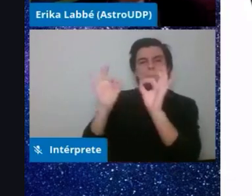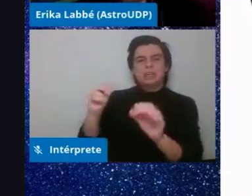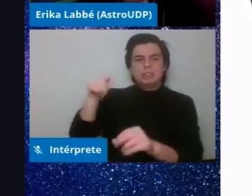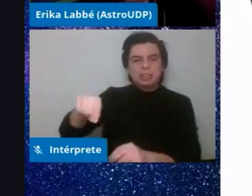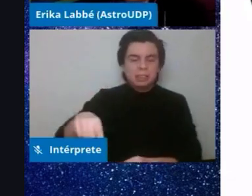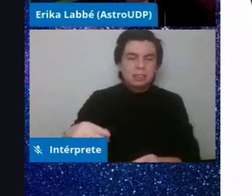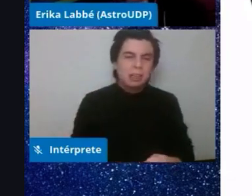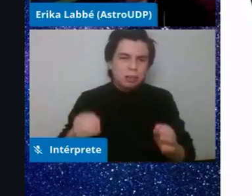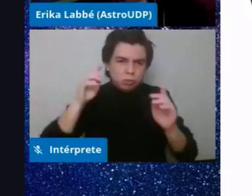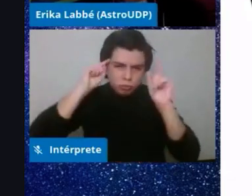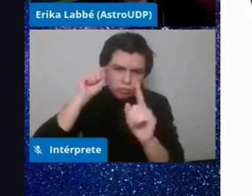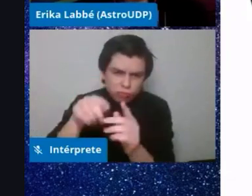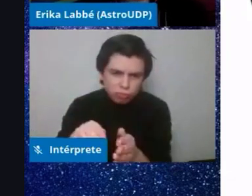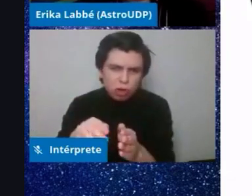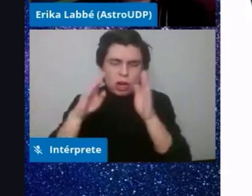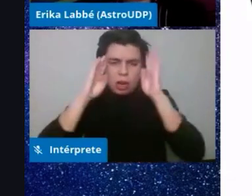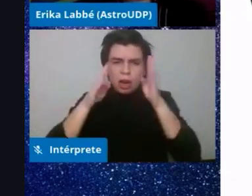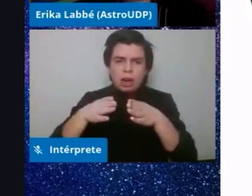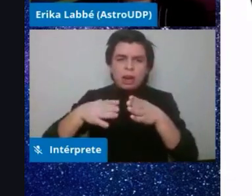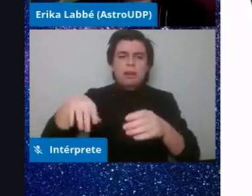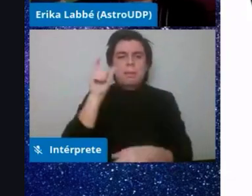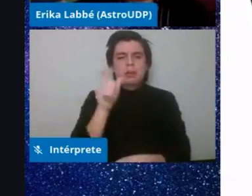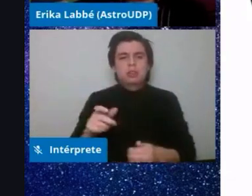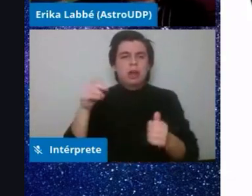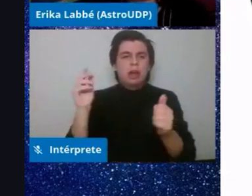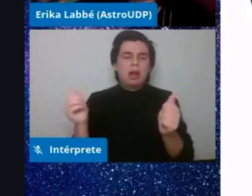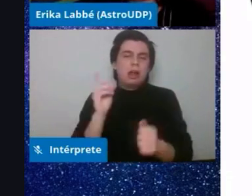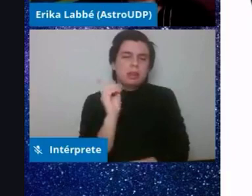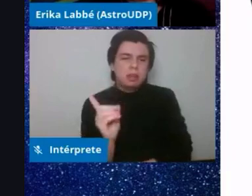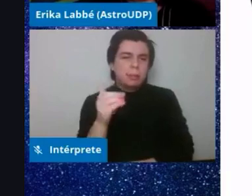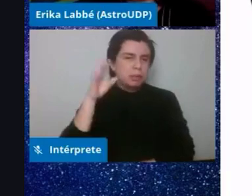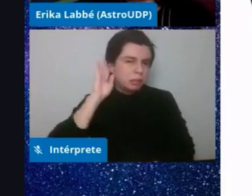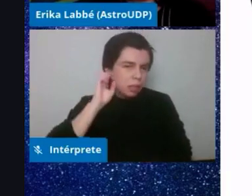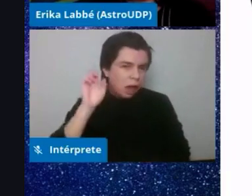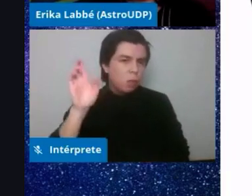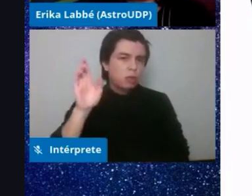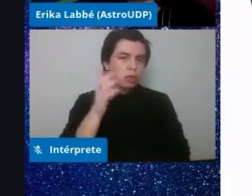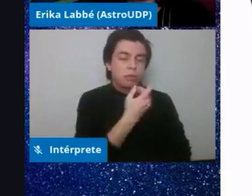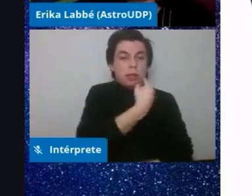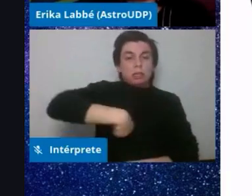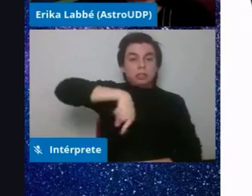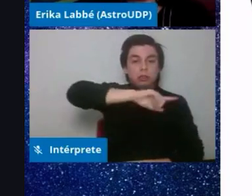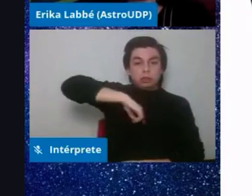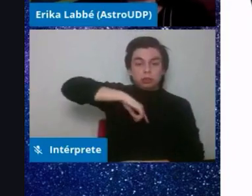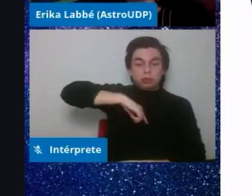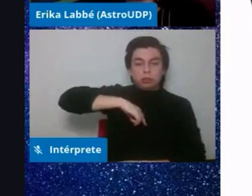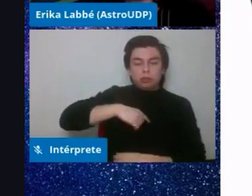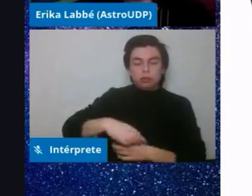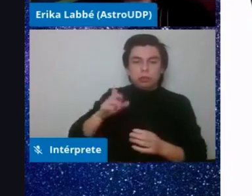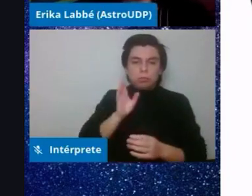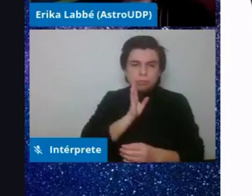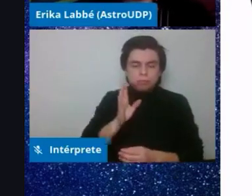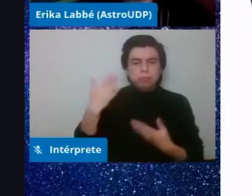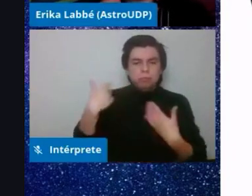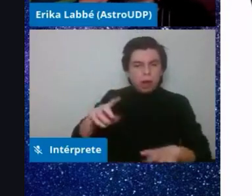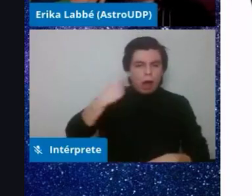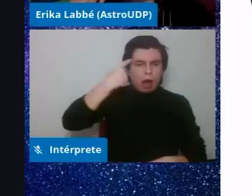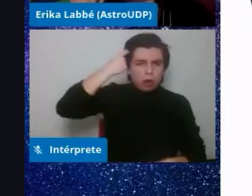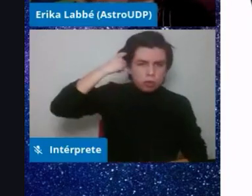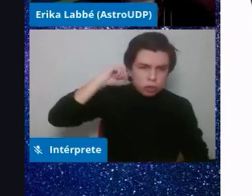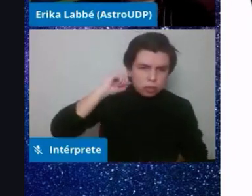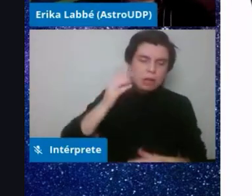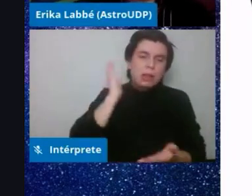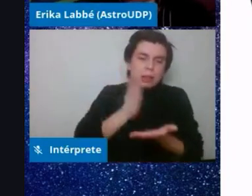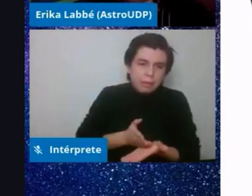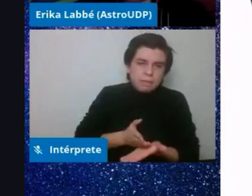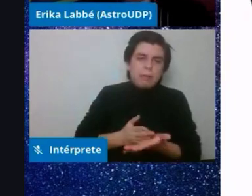auditiva. Entonces también hacemos suerte, como tenemos esa conciencia, como les digo, de que tenemos que capacitarnos también entre nosotros.